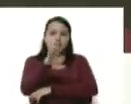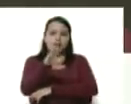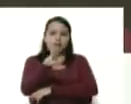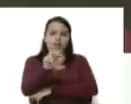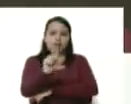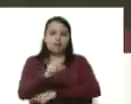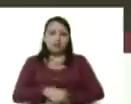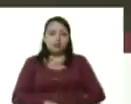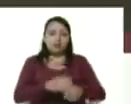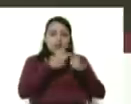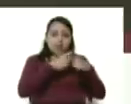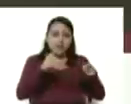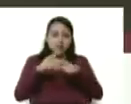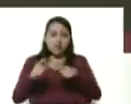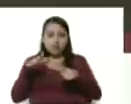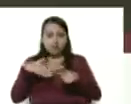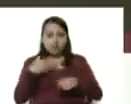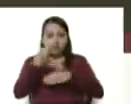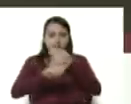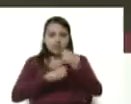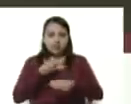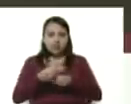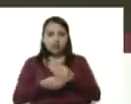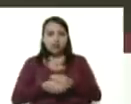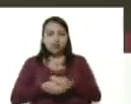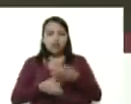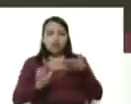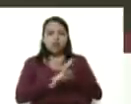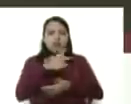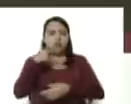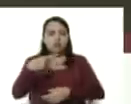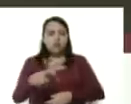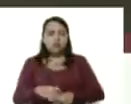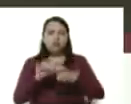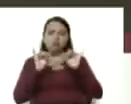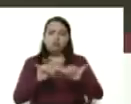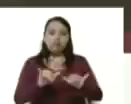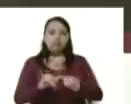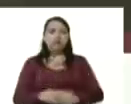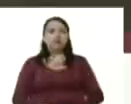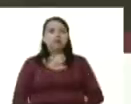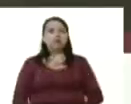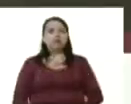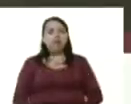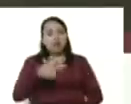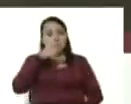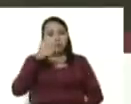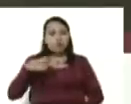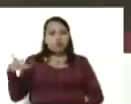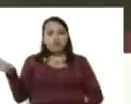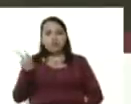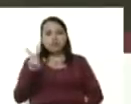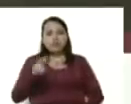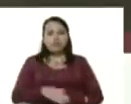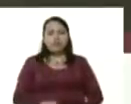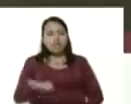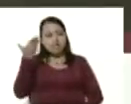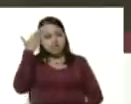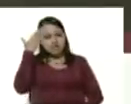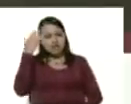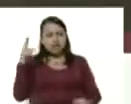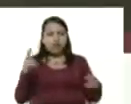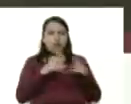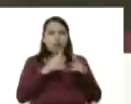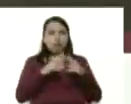que estas diferencias sean dirimidas en lo político. Mientras tanto, el pueblo de Venezuela sabe y